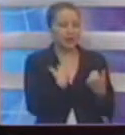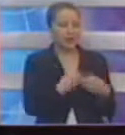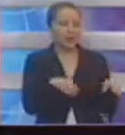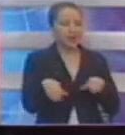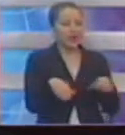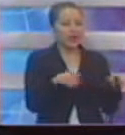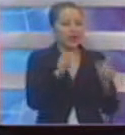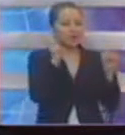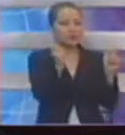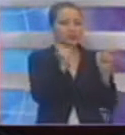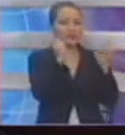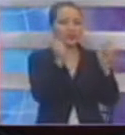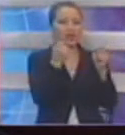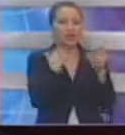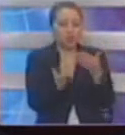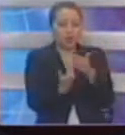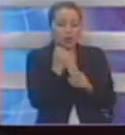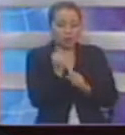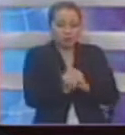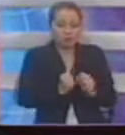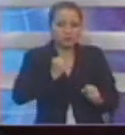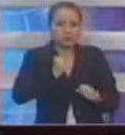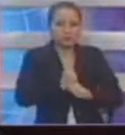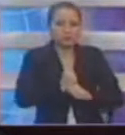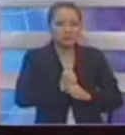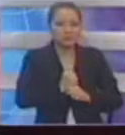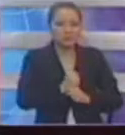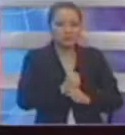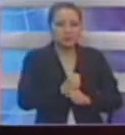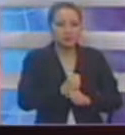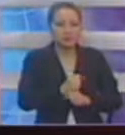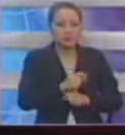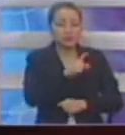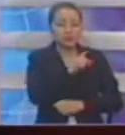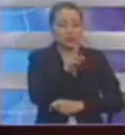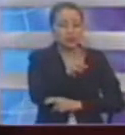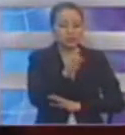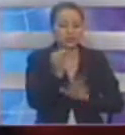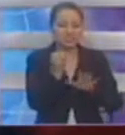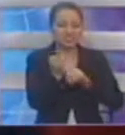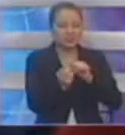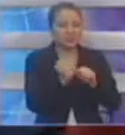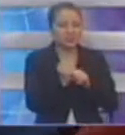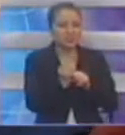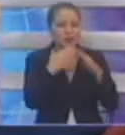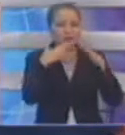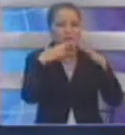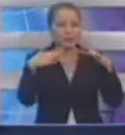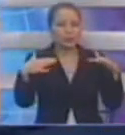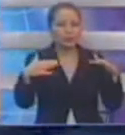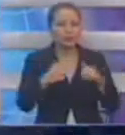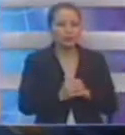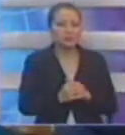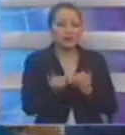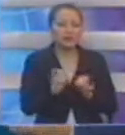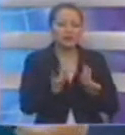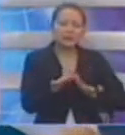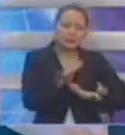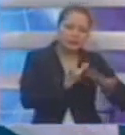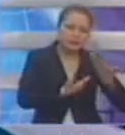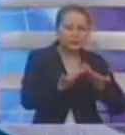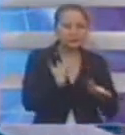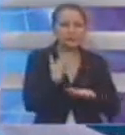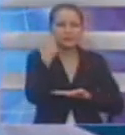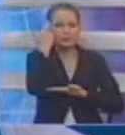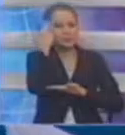para la celebración de su nuevo aniversario. El aniversario 127, vengo a dar una conferencia, a compartir